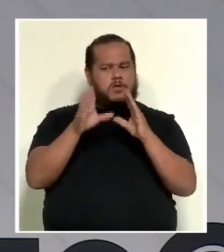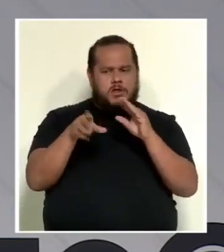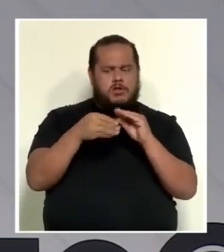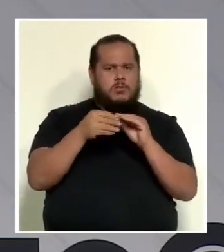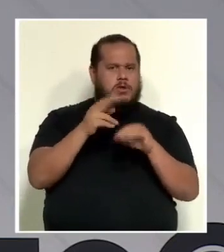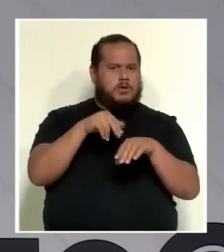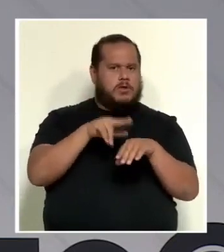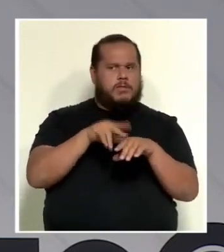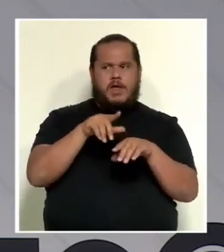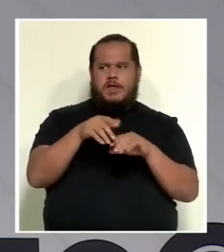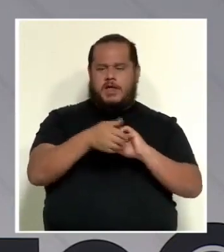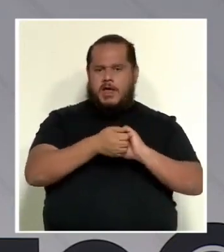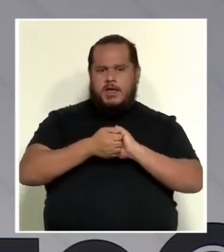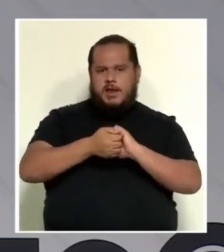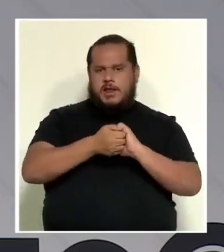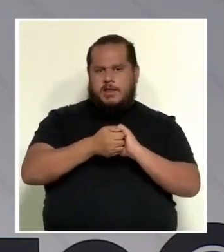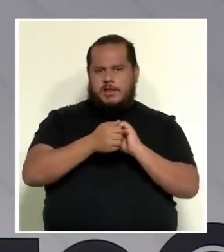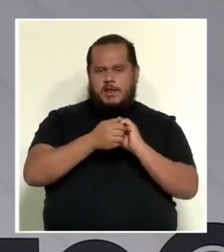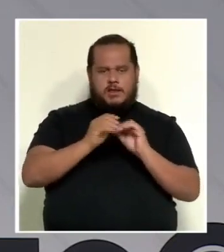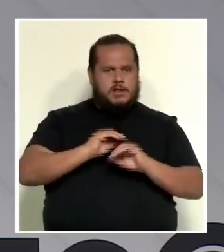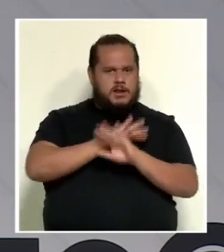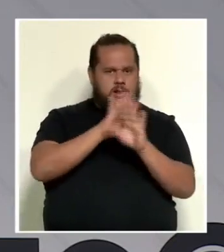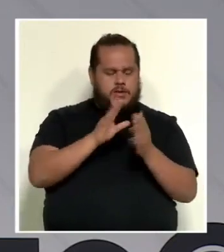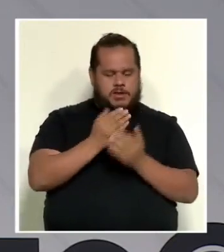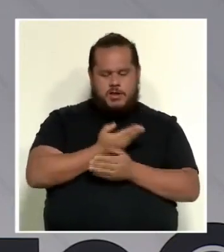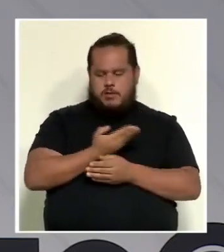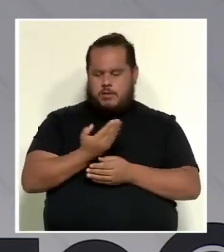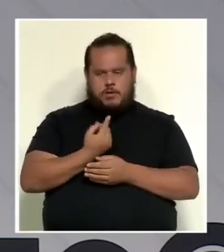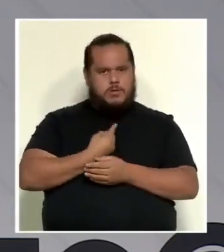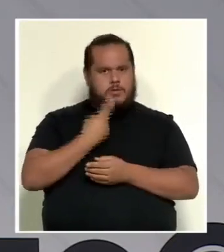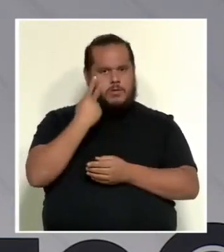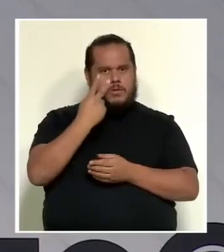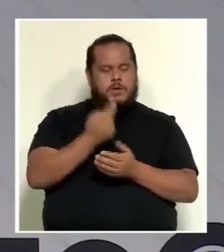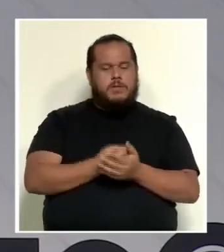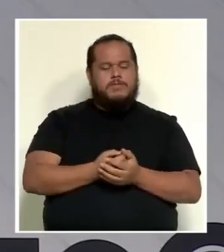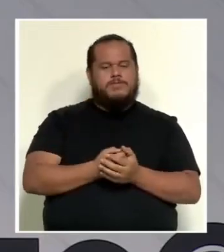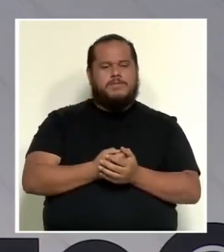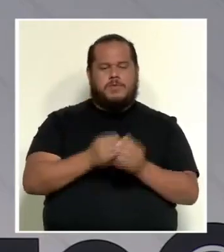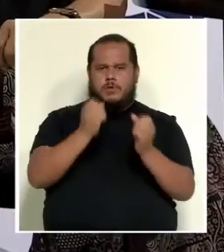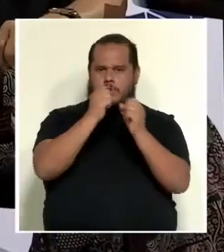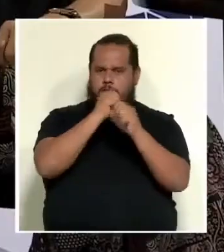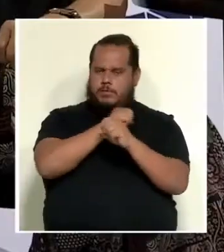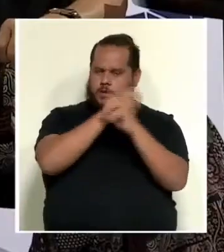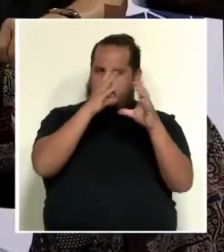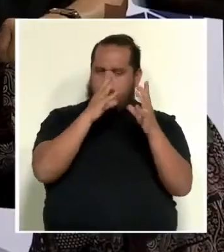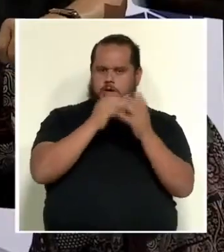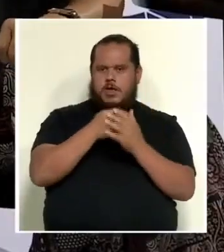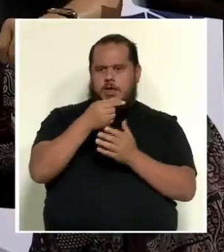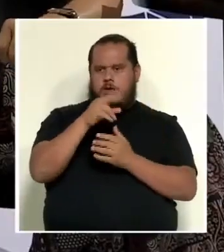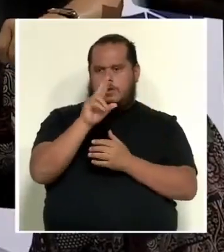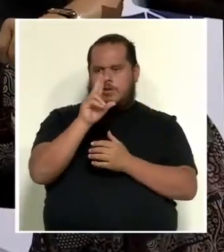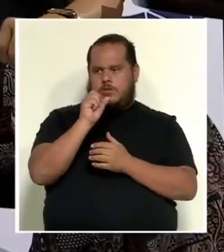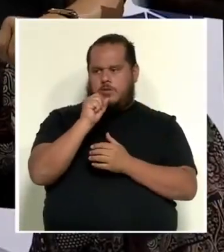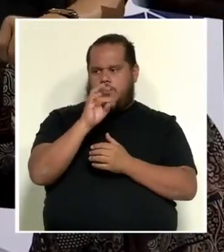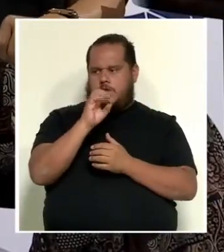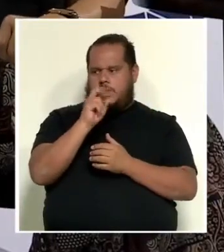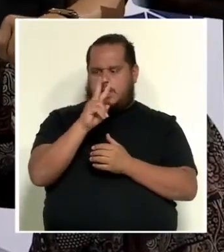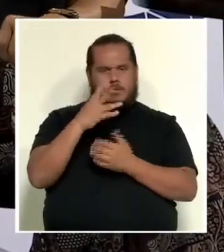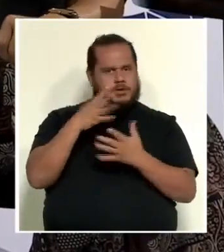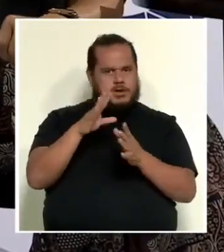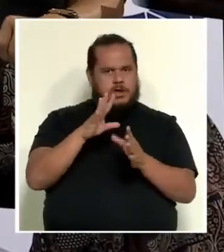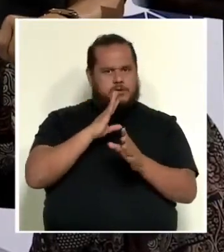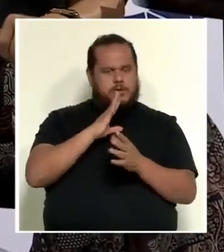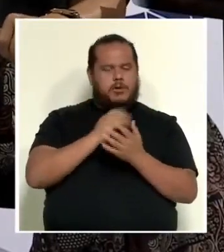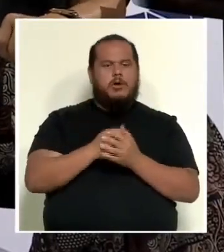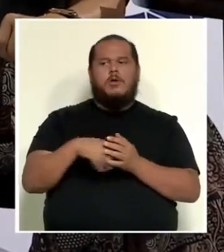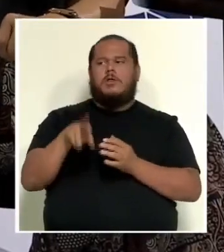Y ahí hay alianzas efectivamente. Cuando uno ve, me imagino que Gustavo ya se los comentó, de que lo de